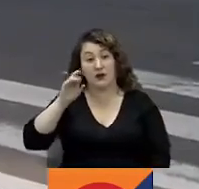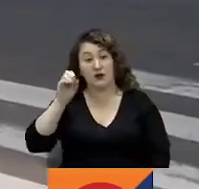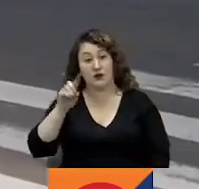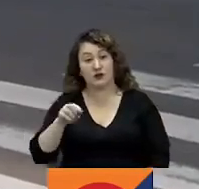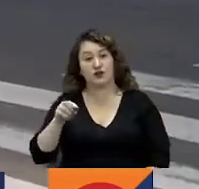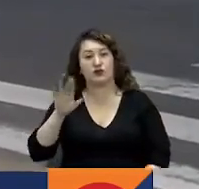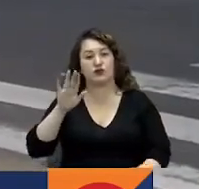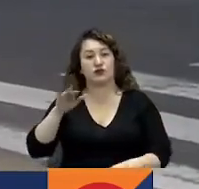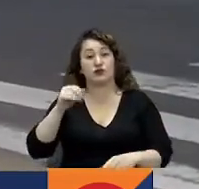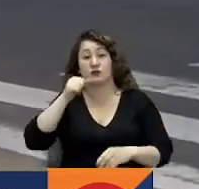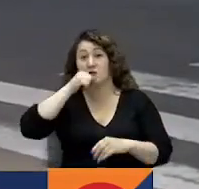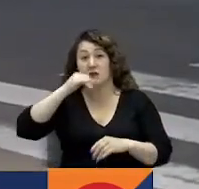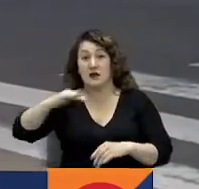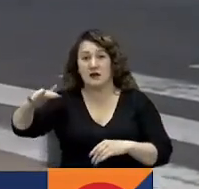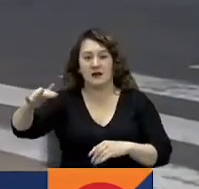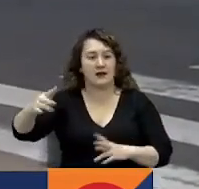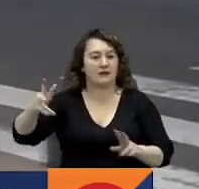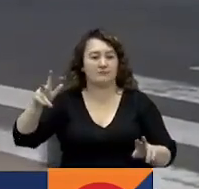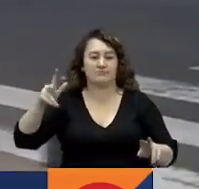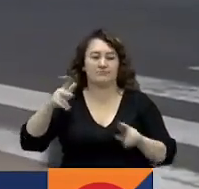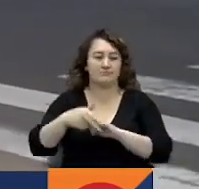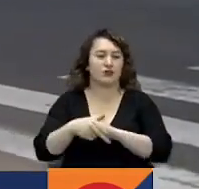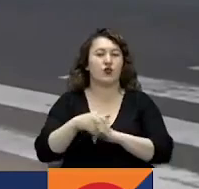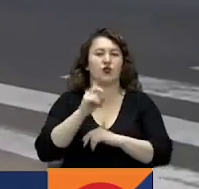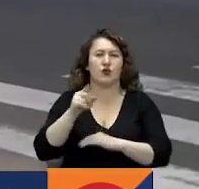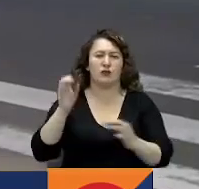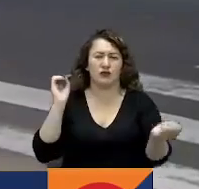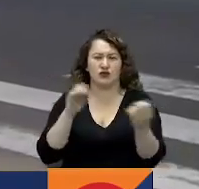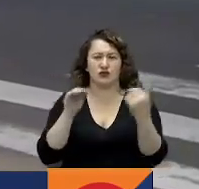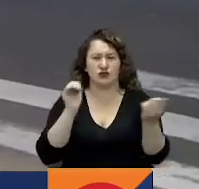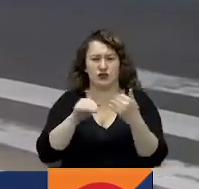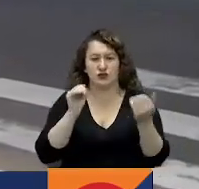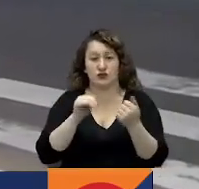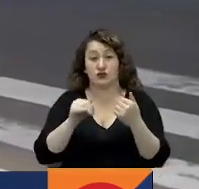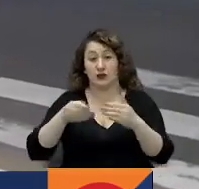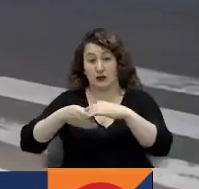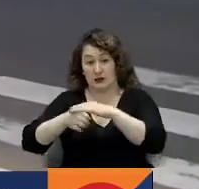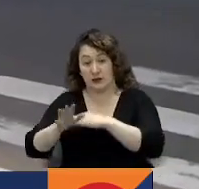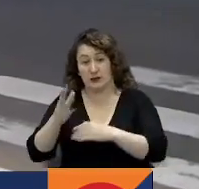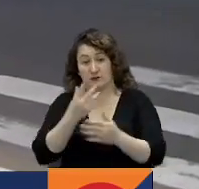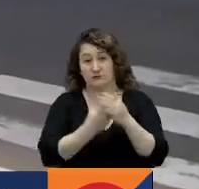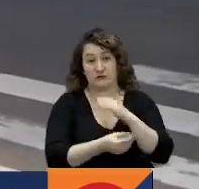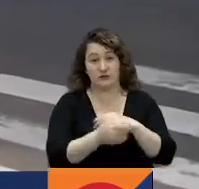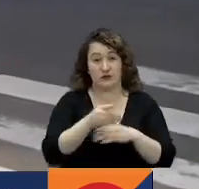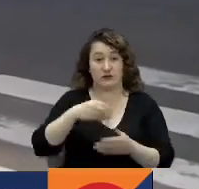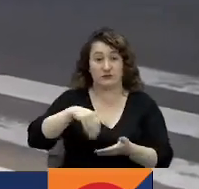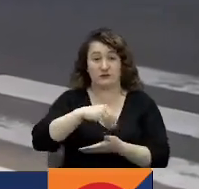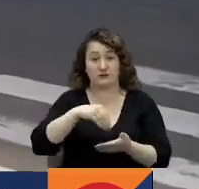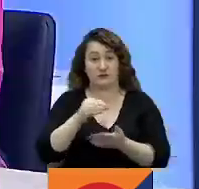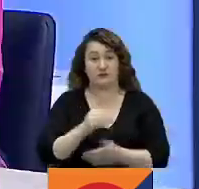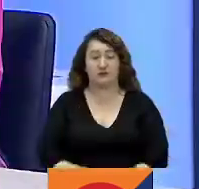la cancelación debido a la alta afluencia de vehículos que se espera que entren y salgan del departamento del Atlántico.